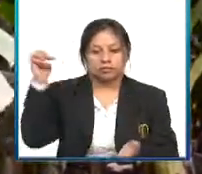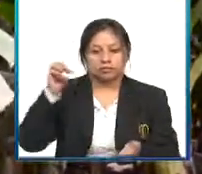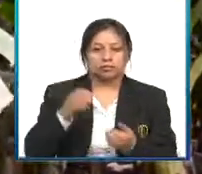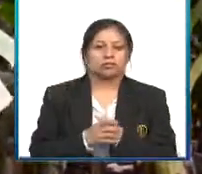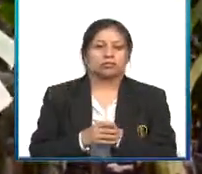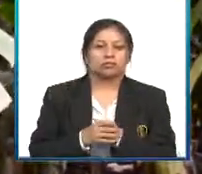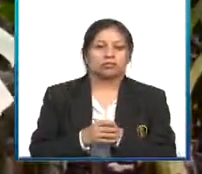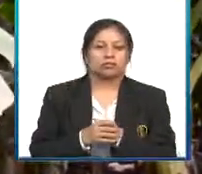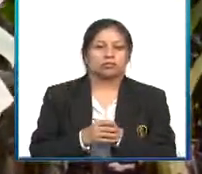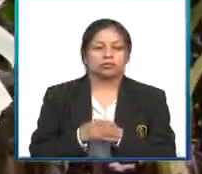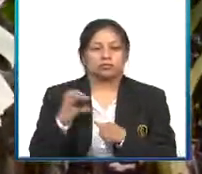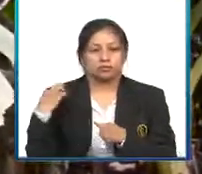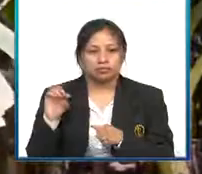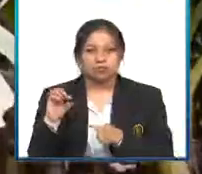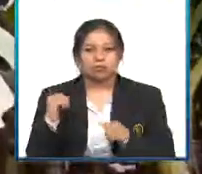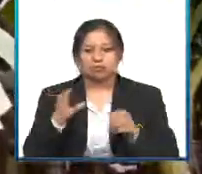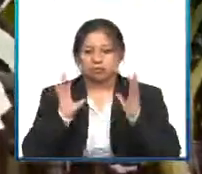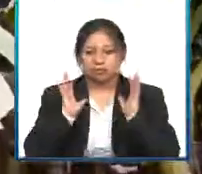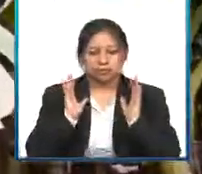país, para que poder